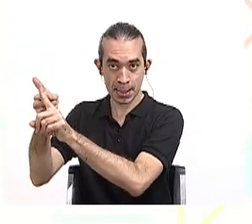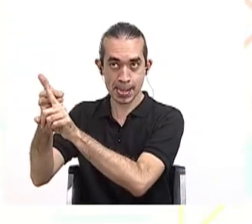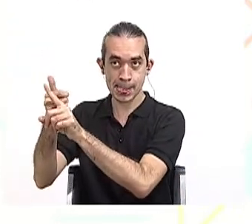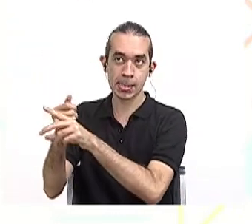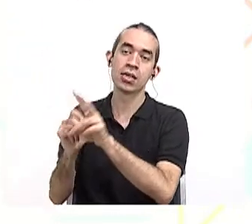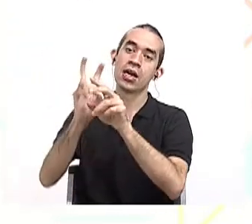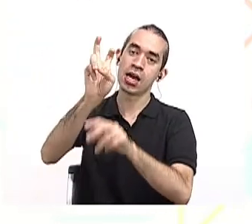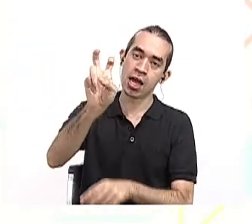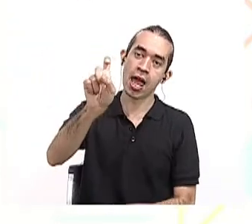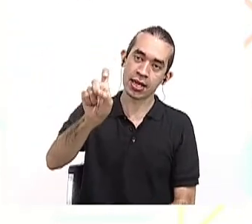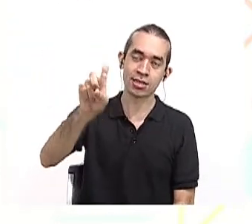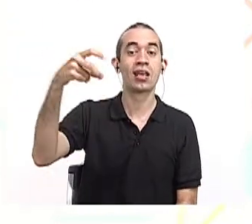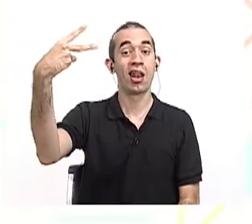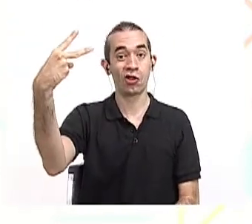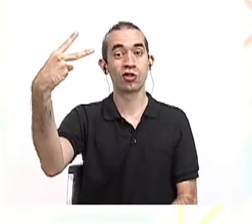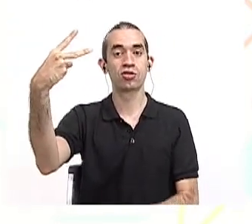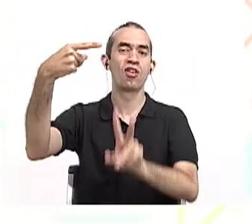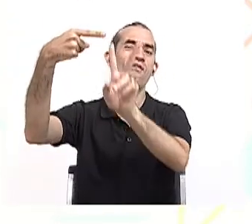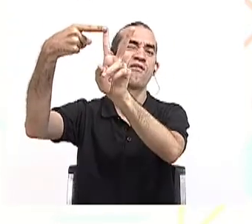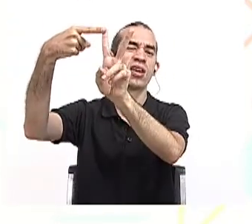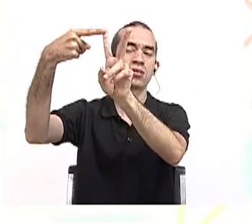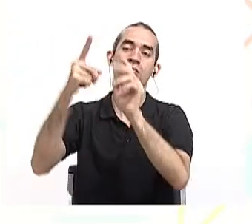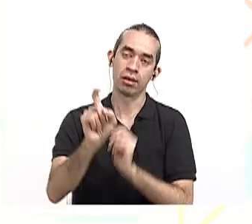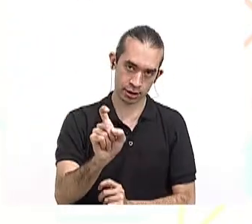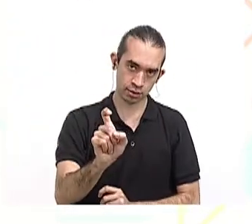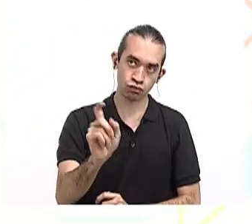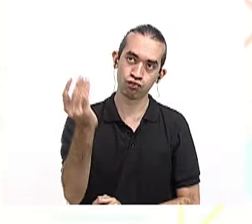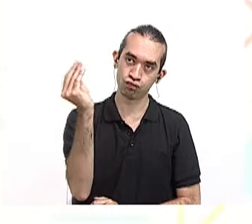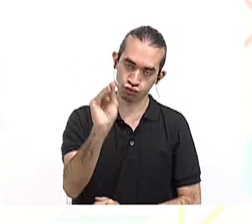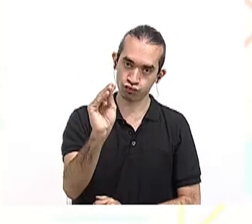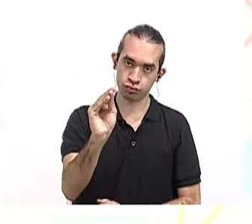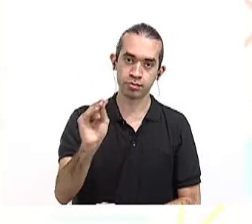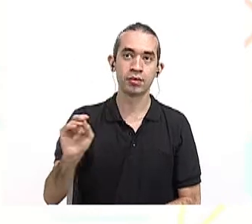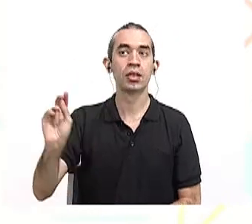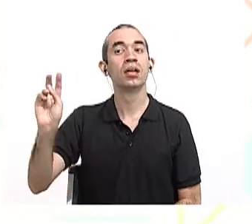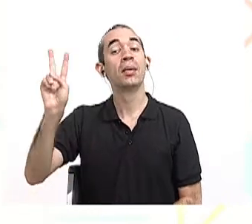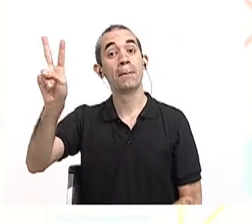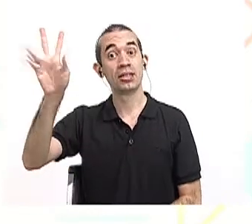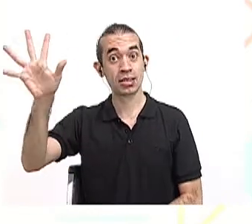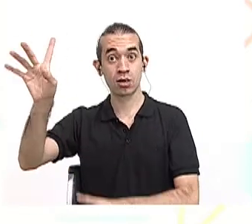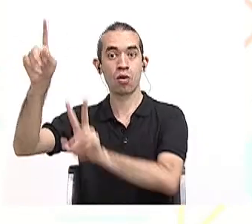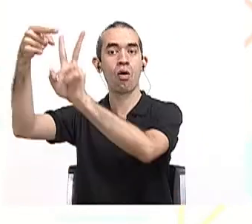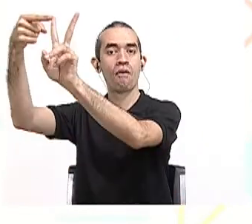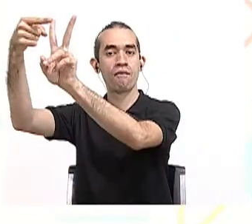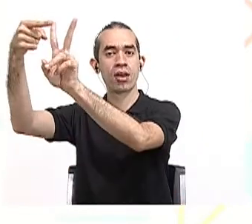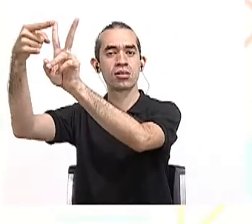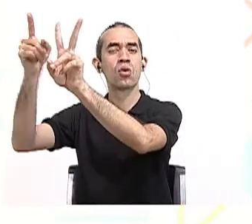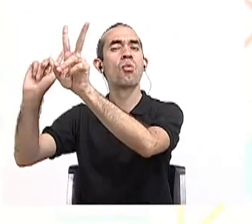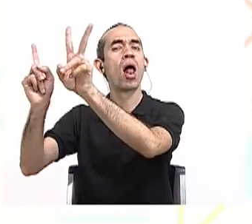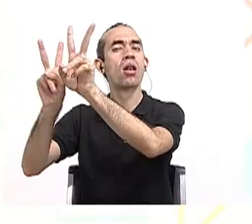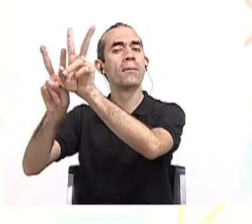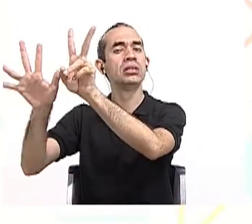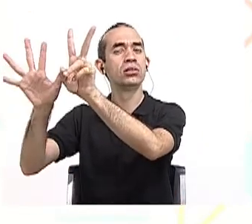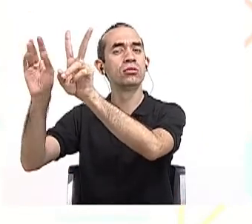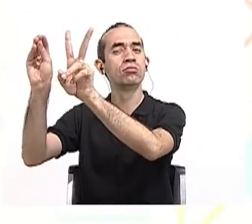raíz de x2, x, y raíz de 25,